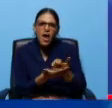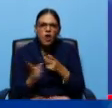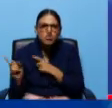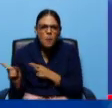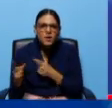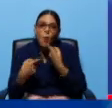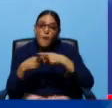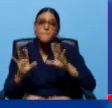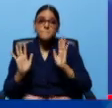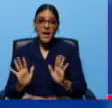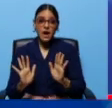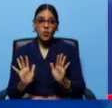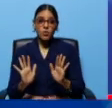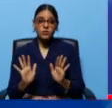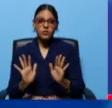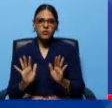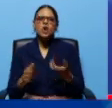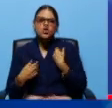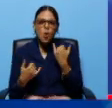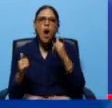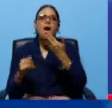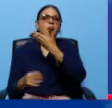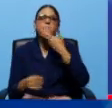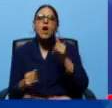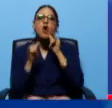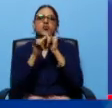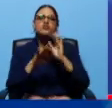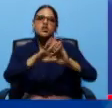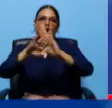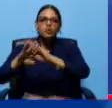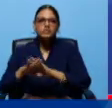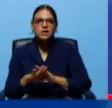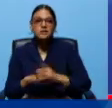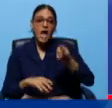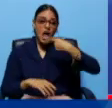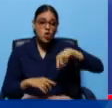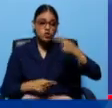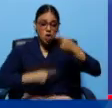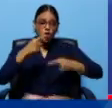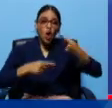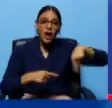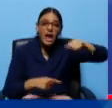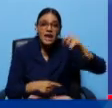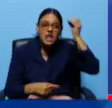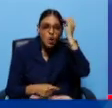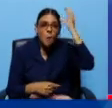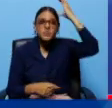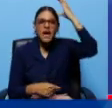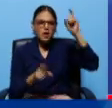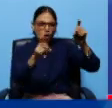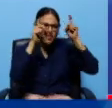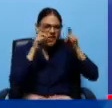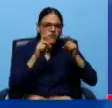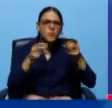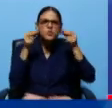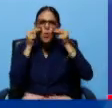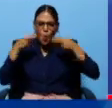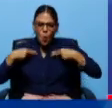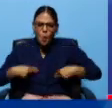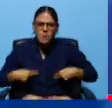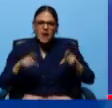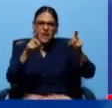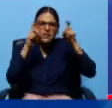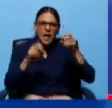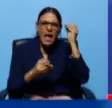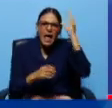Pero les tengo mejores noticias. Con esta generación genial, con su formación humanística, con su